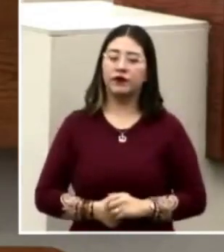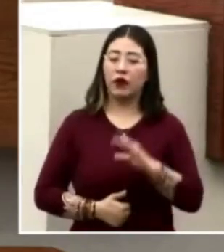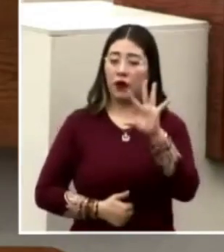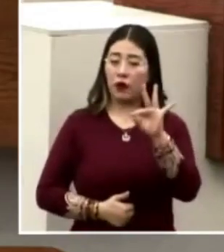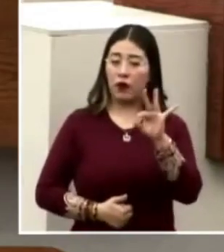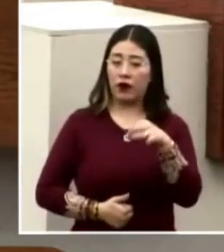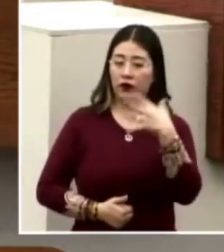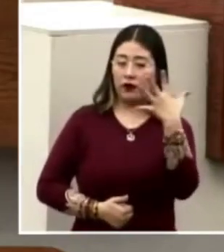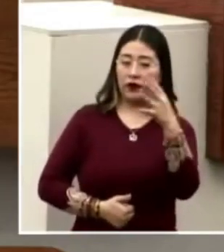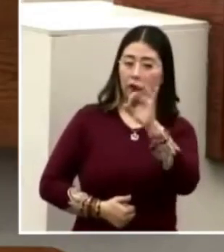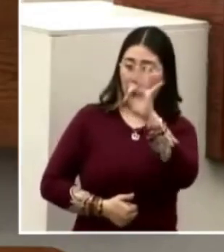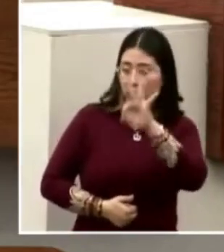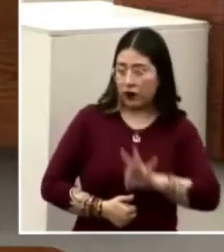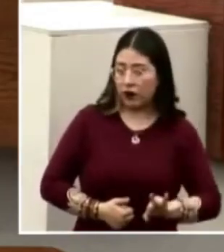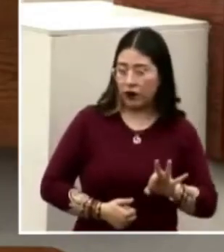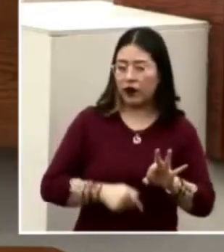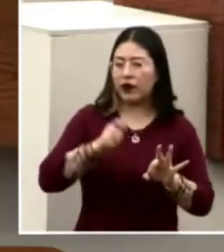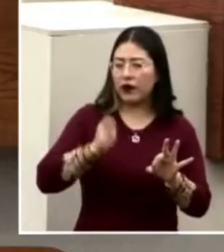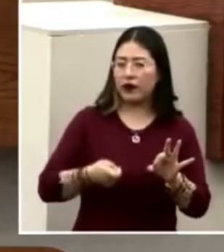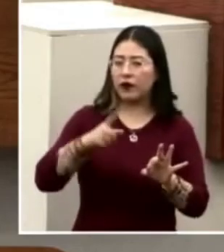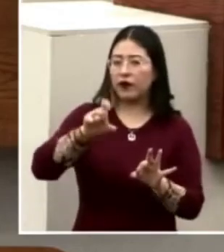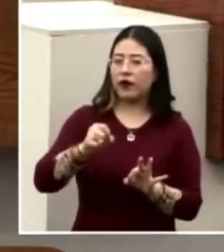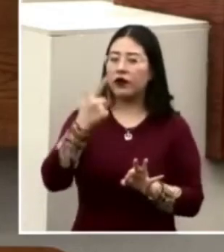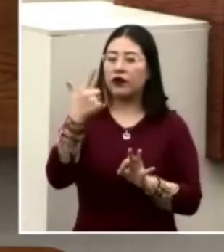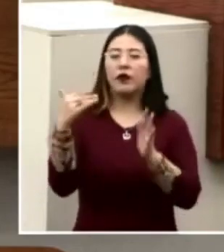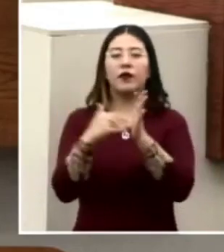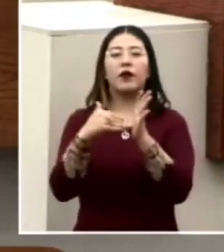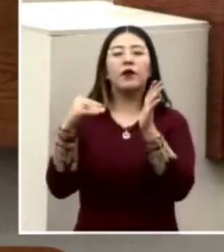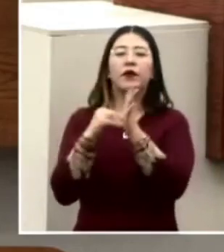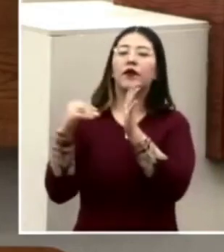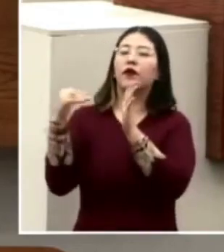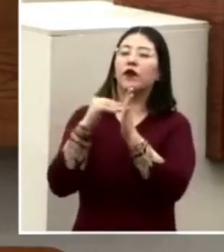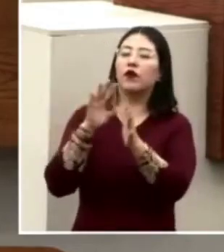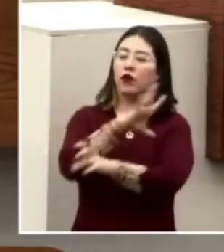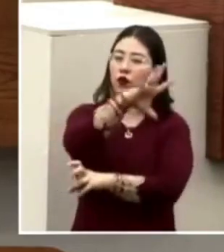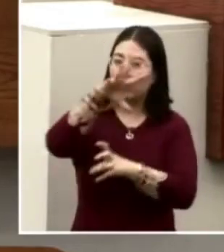45% al día de hoy, que son 27.000 millones de pesos el total,